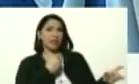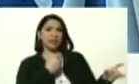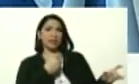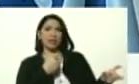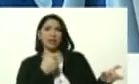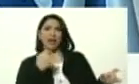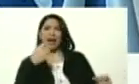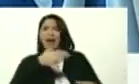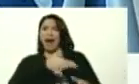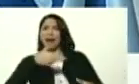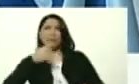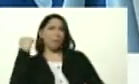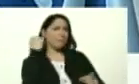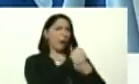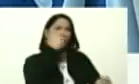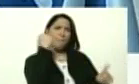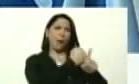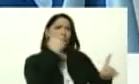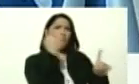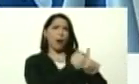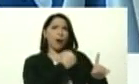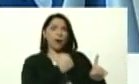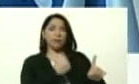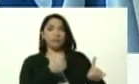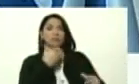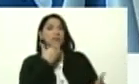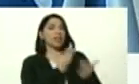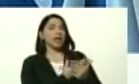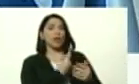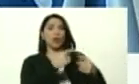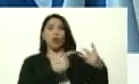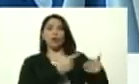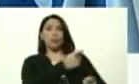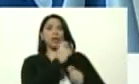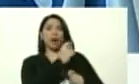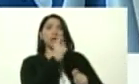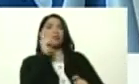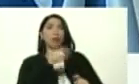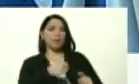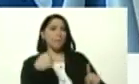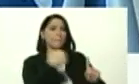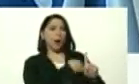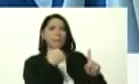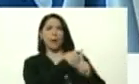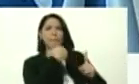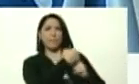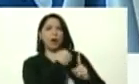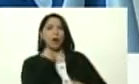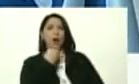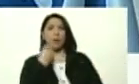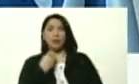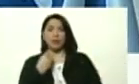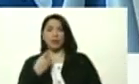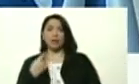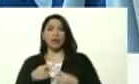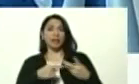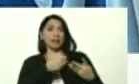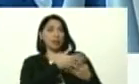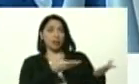armas y exigieron al resto de los pescadores que también lo golpearan,